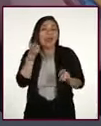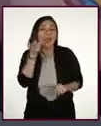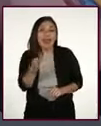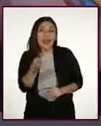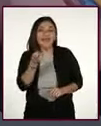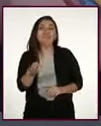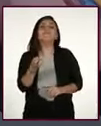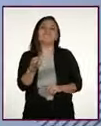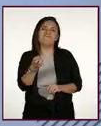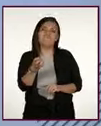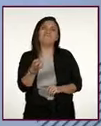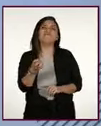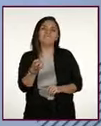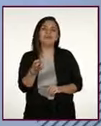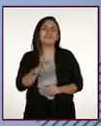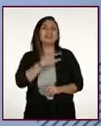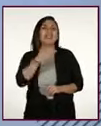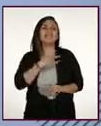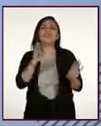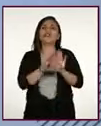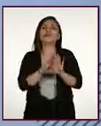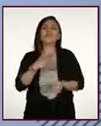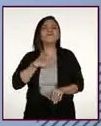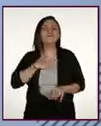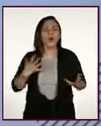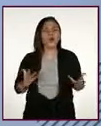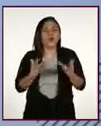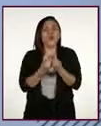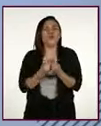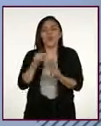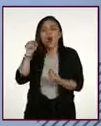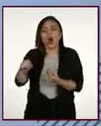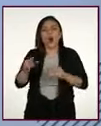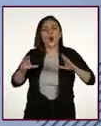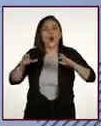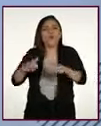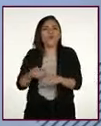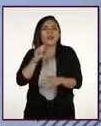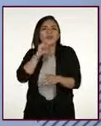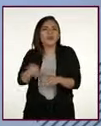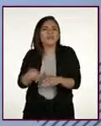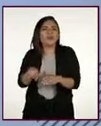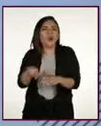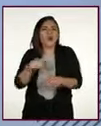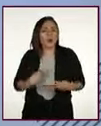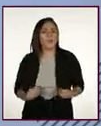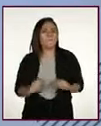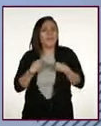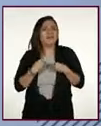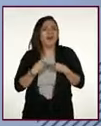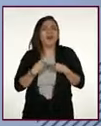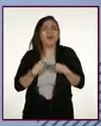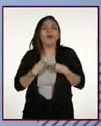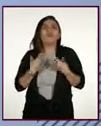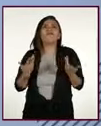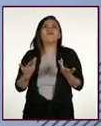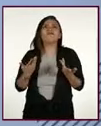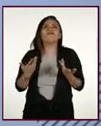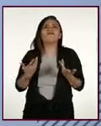esto, sentirse parte de una comunidad con la